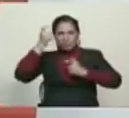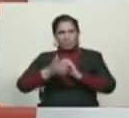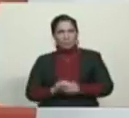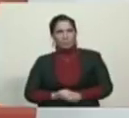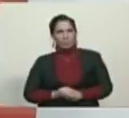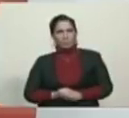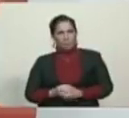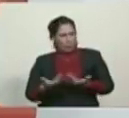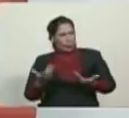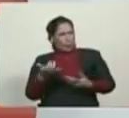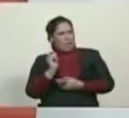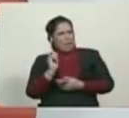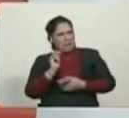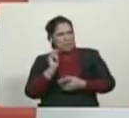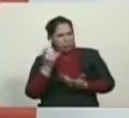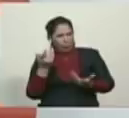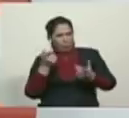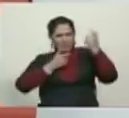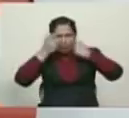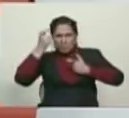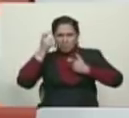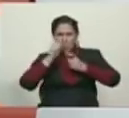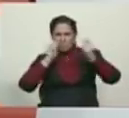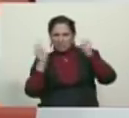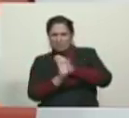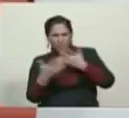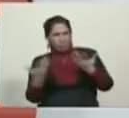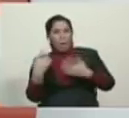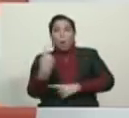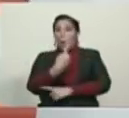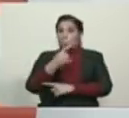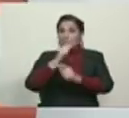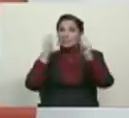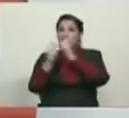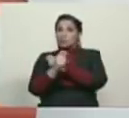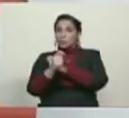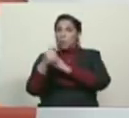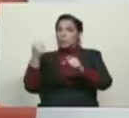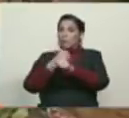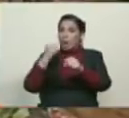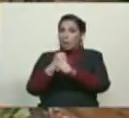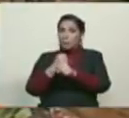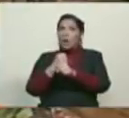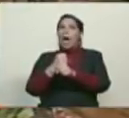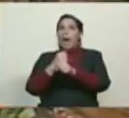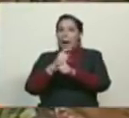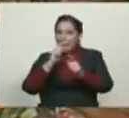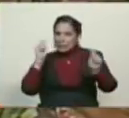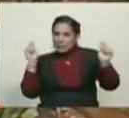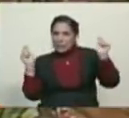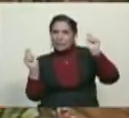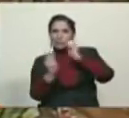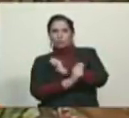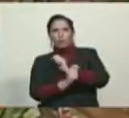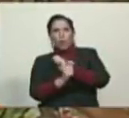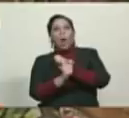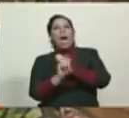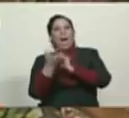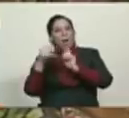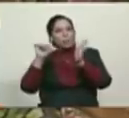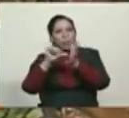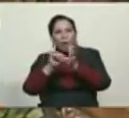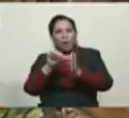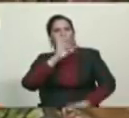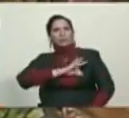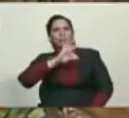para la transición? Nosotros la única transición que estamos trabajando es la transición al socialismo. No tenemos otra transición en